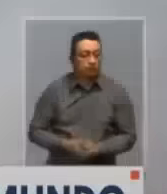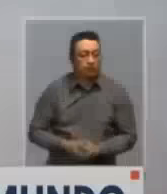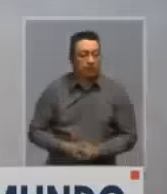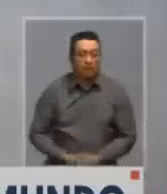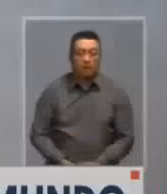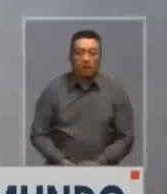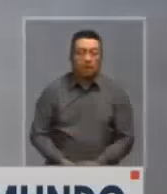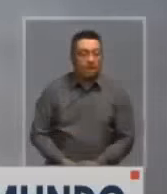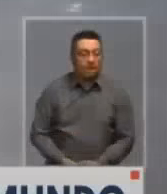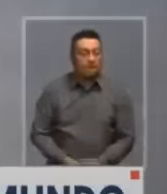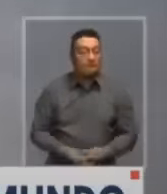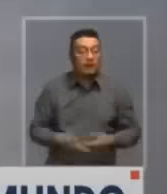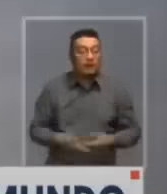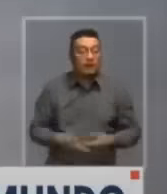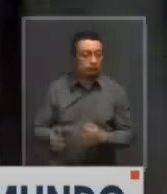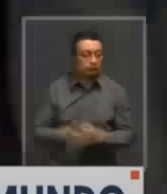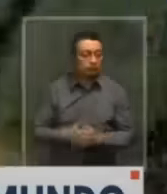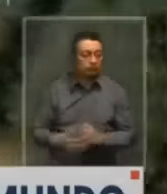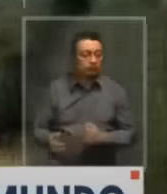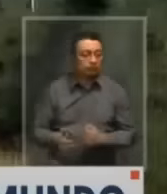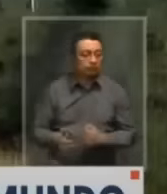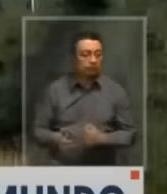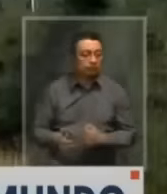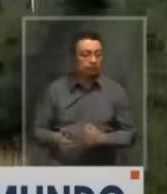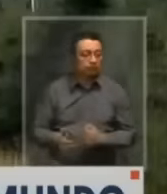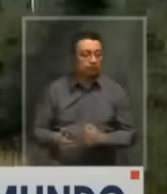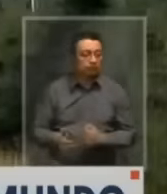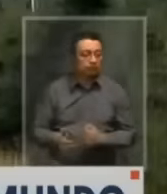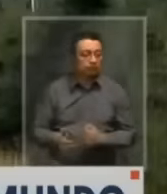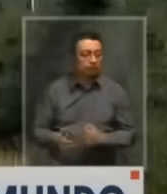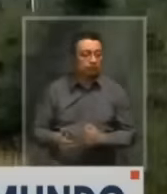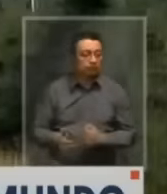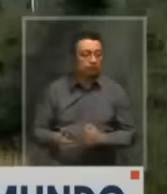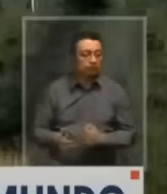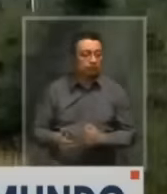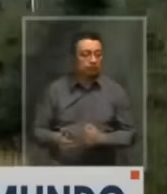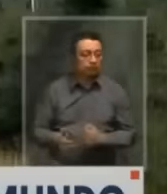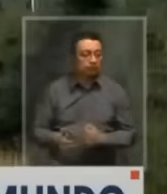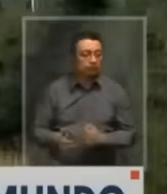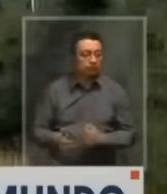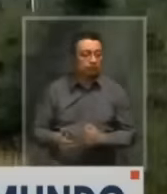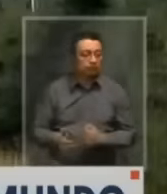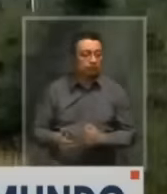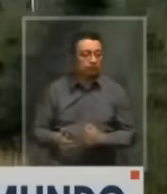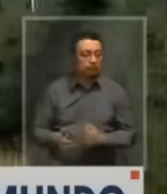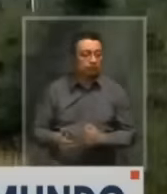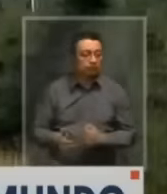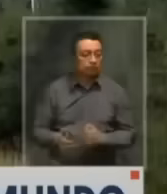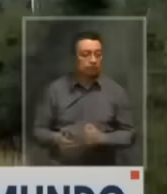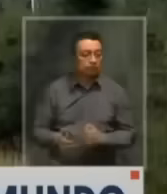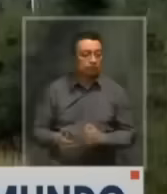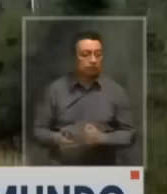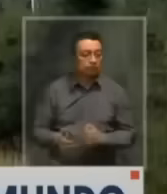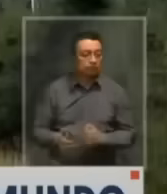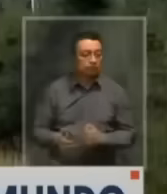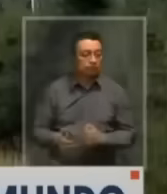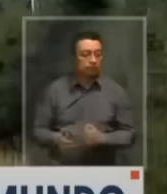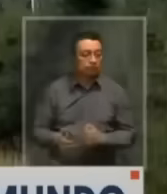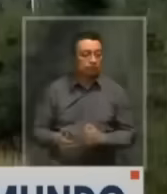Dice Ya estamos en graneros Rancagua. para conocer. Alguien que viva por acá, Rancagua. Ah, no, pero debe ser